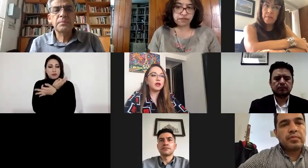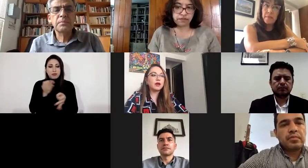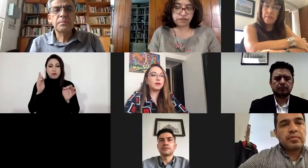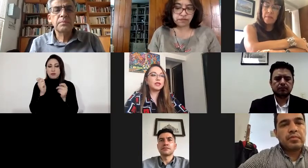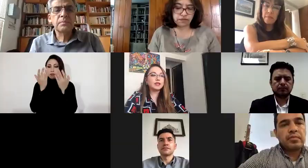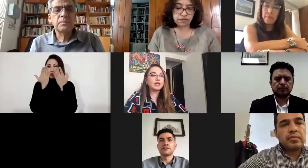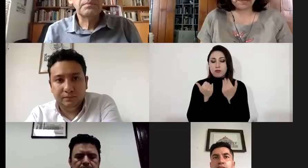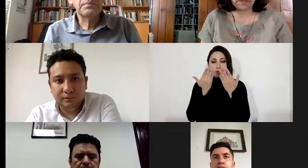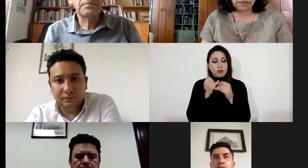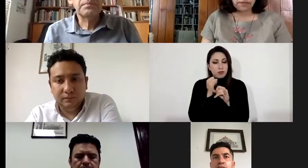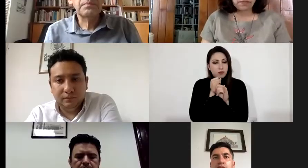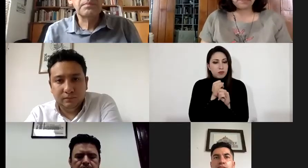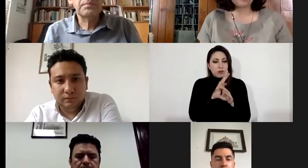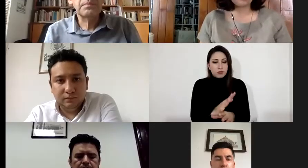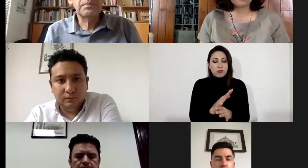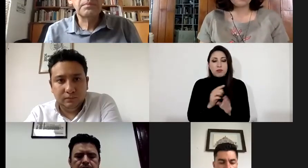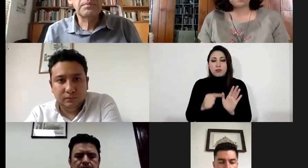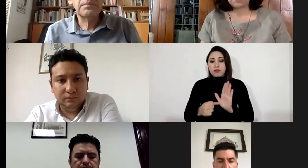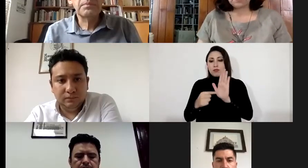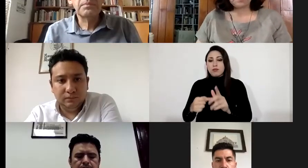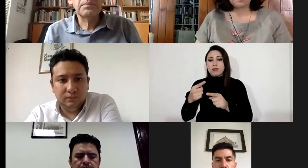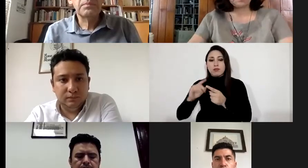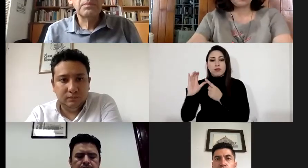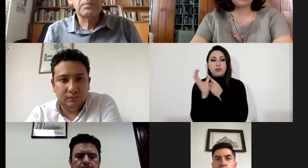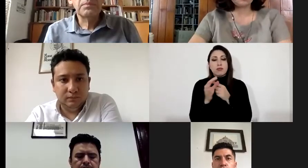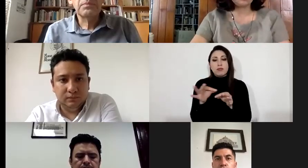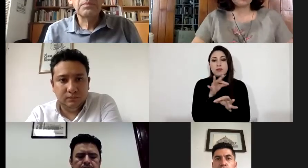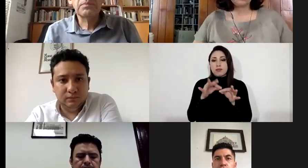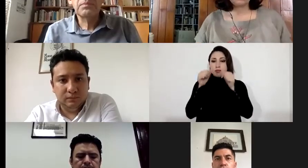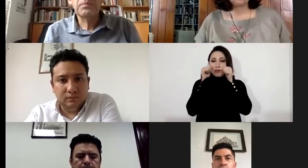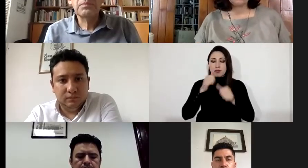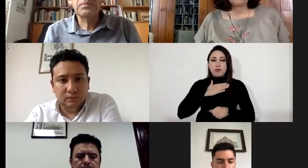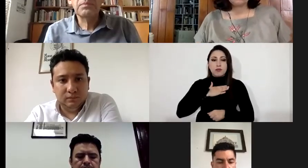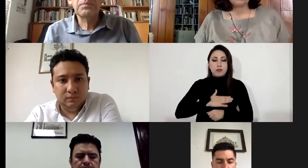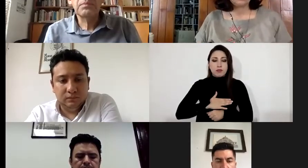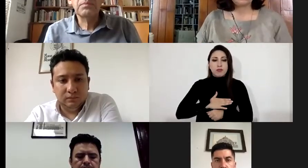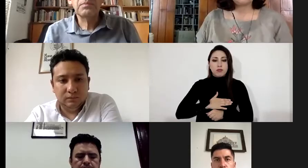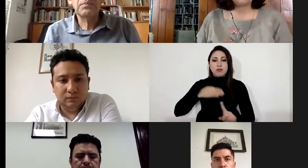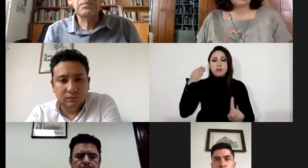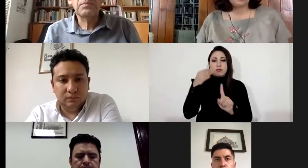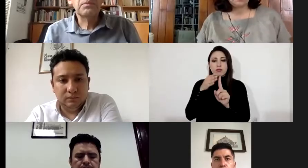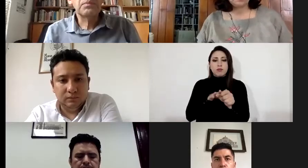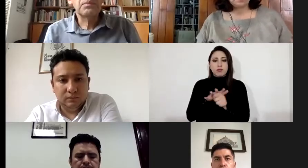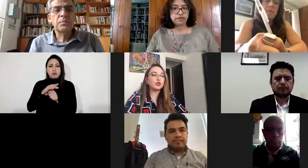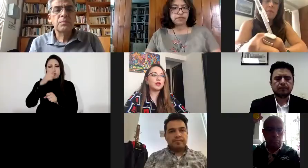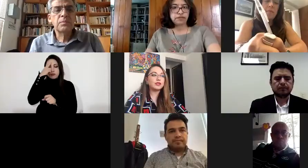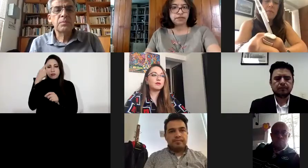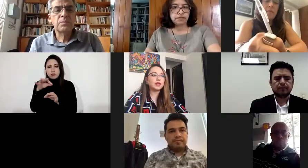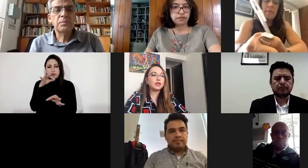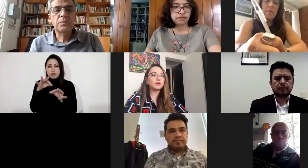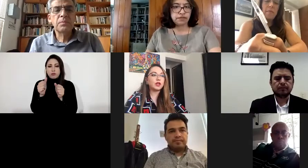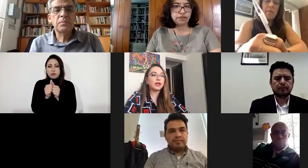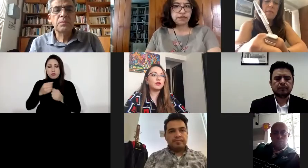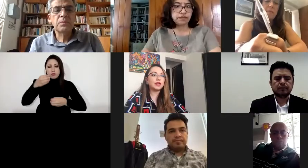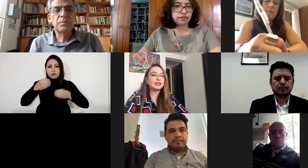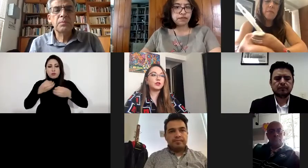información presentada por la Comisión de Administración y Procuración de Justicia, con la finalidad de dar cumplimiento a las resoluciones